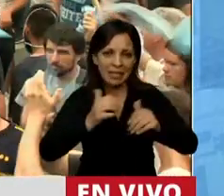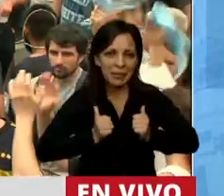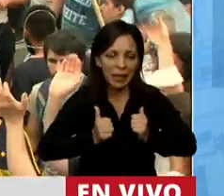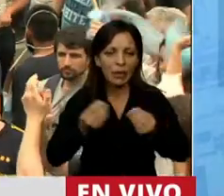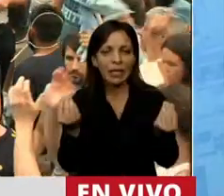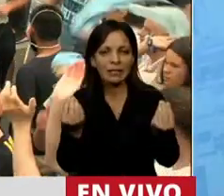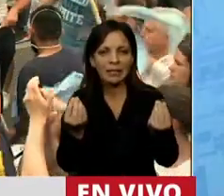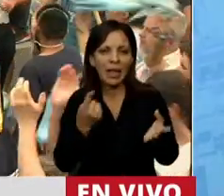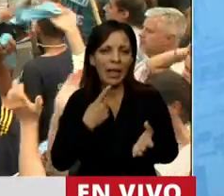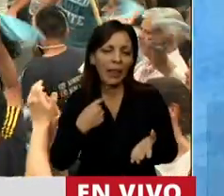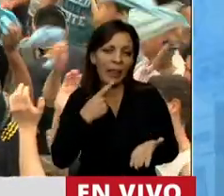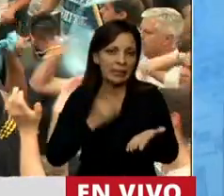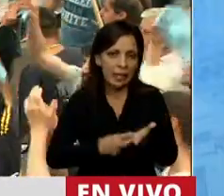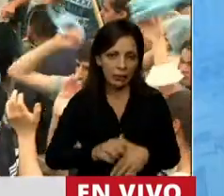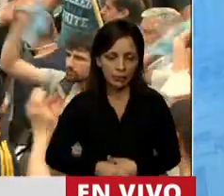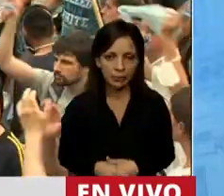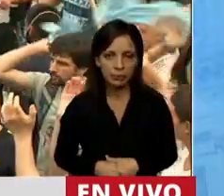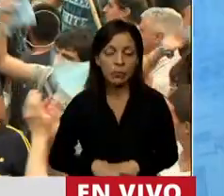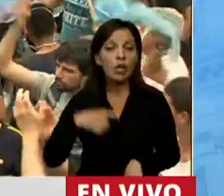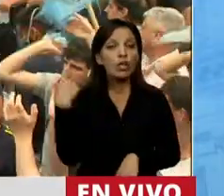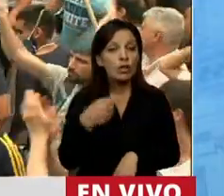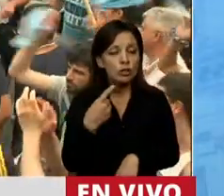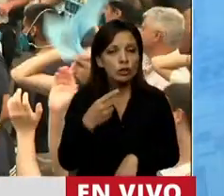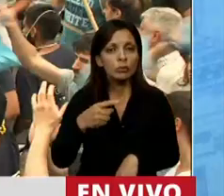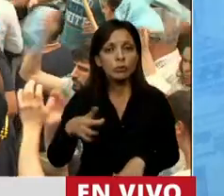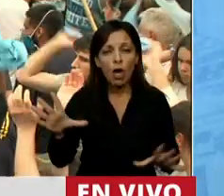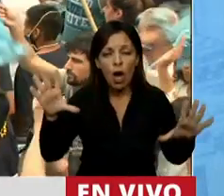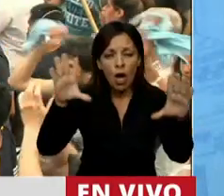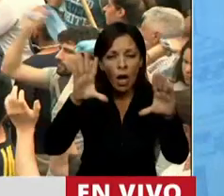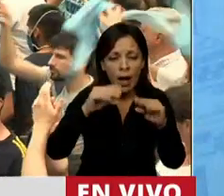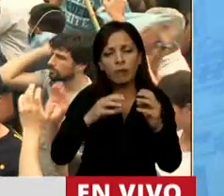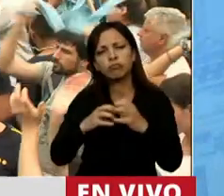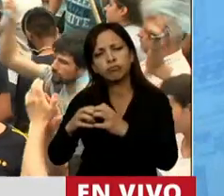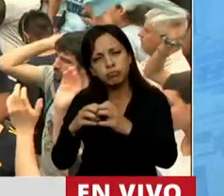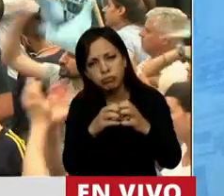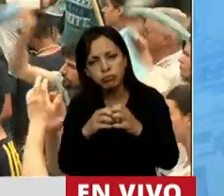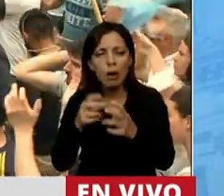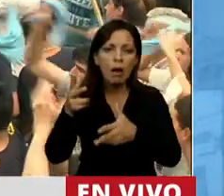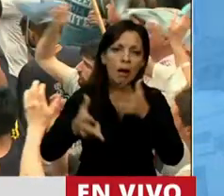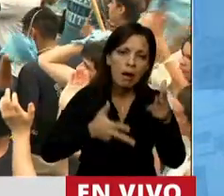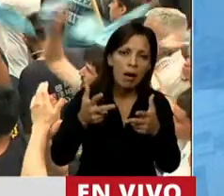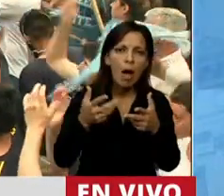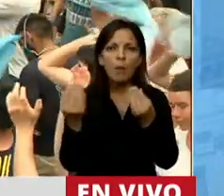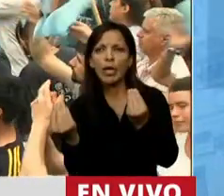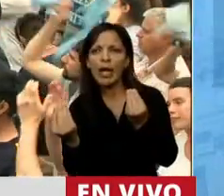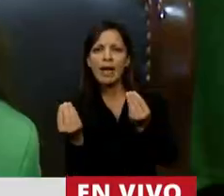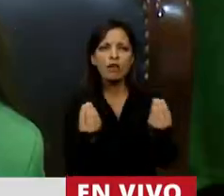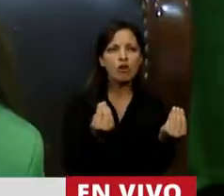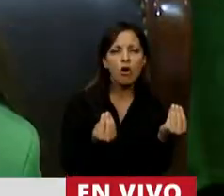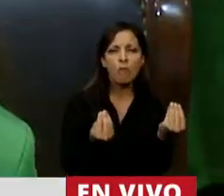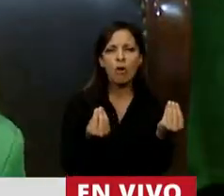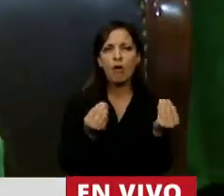cuestión del deseo. Nos hemos pasado toda la noche discutiendo por qué o cómo o de qué